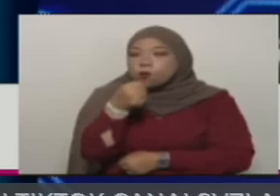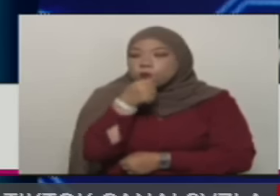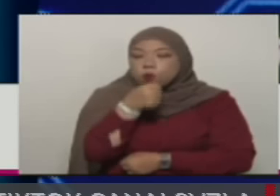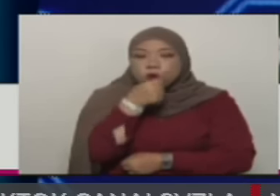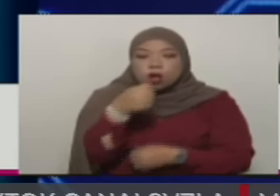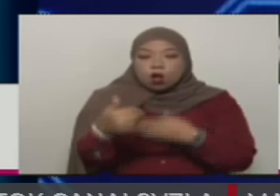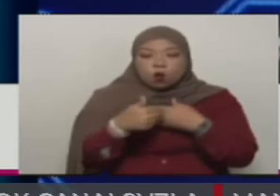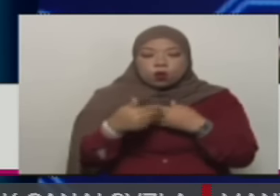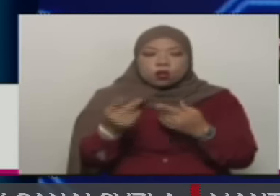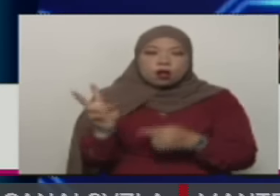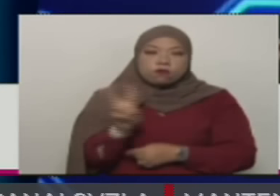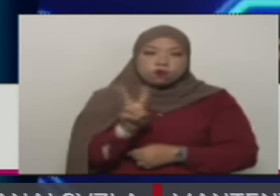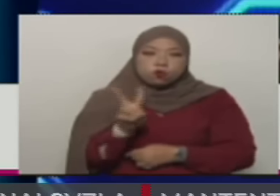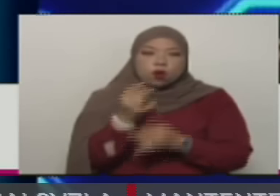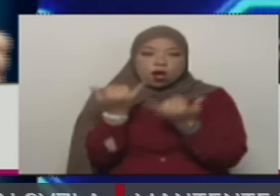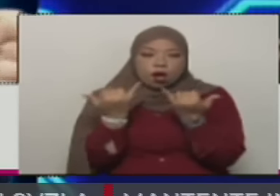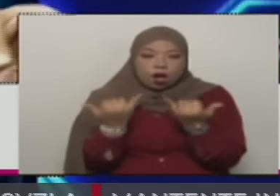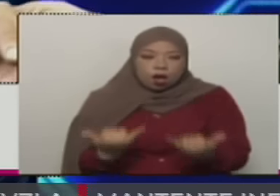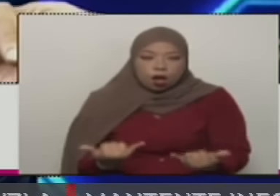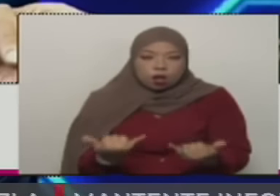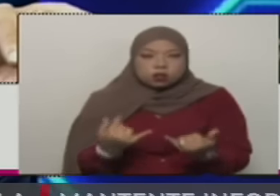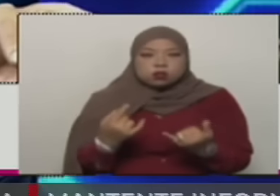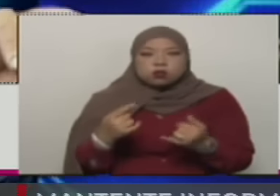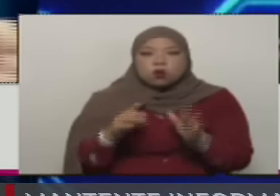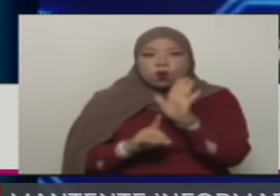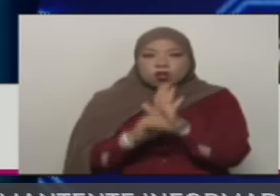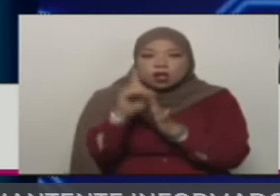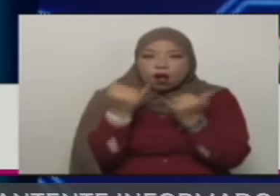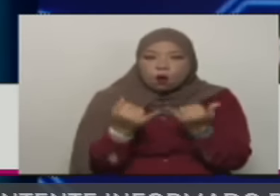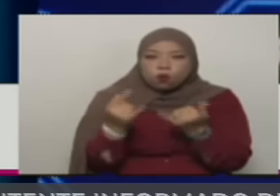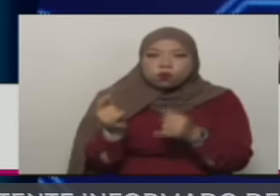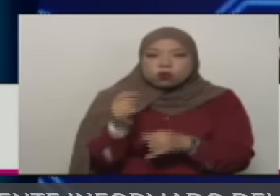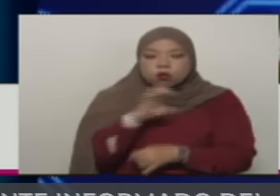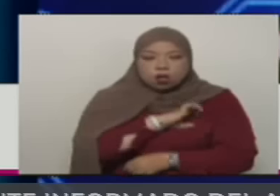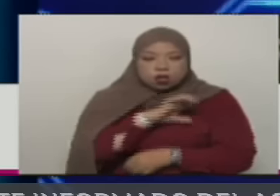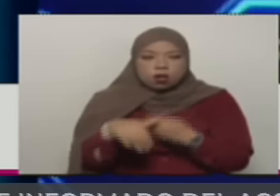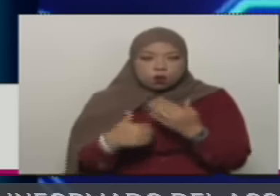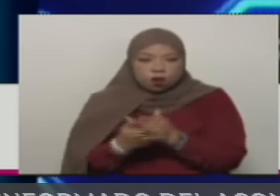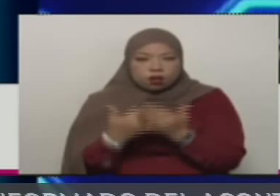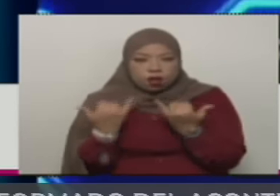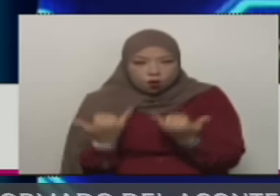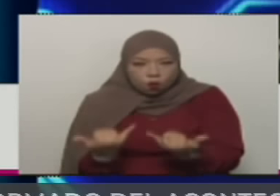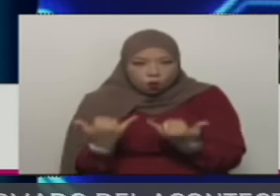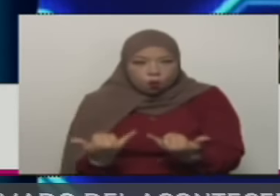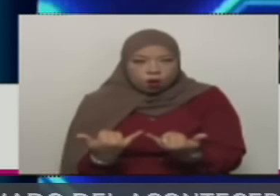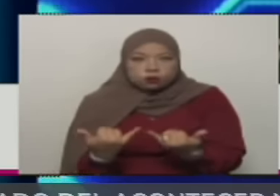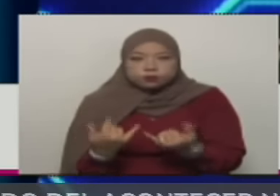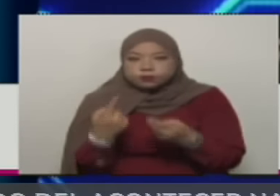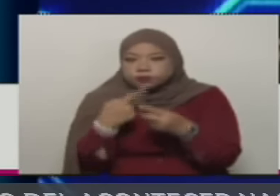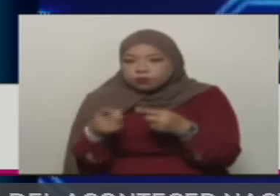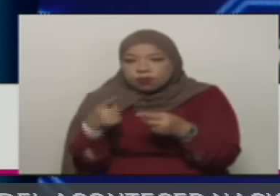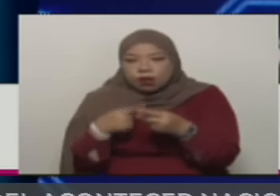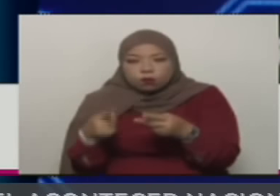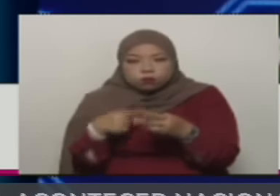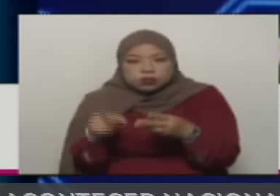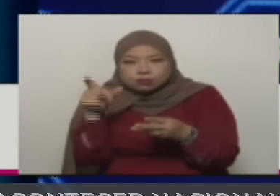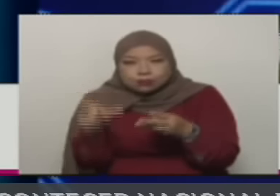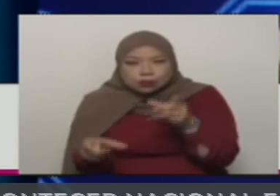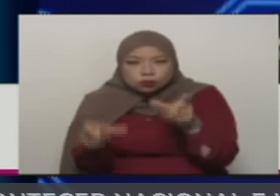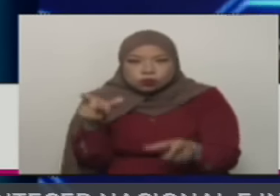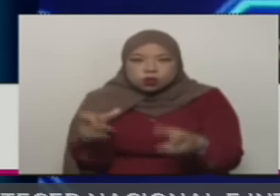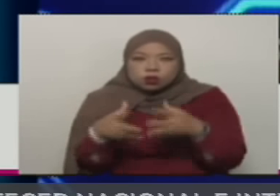contra Venezuela ahorita, en este tiempo, que están en pleno desarrollo, llámese Blinken, Brian Nichols, John Kirby,